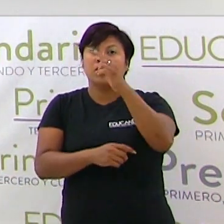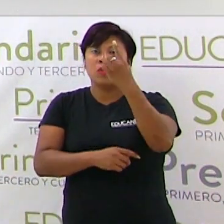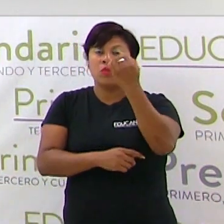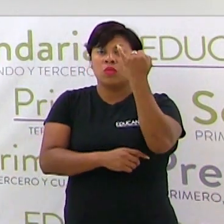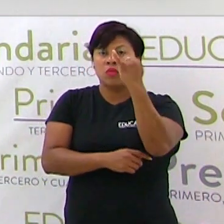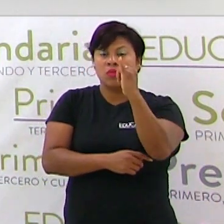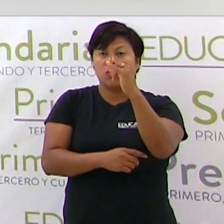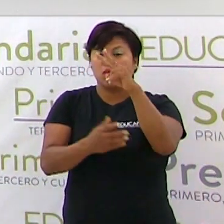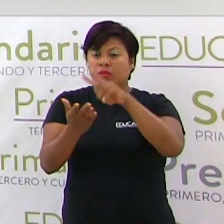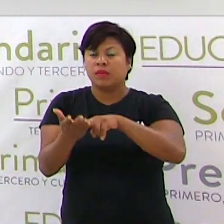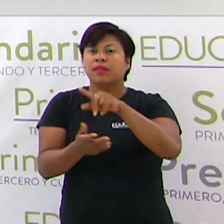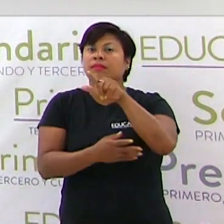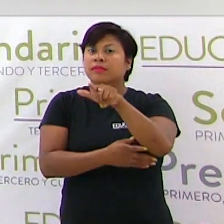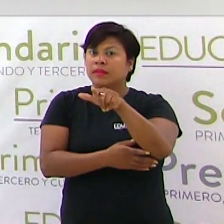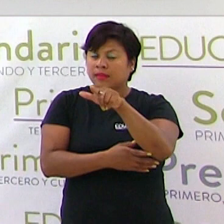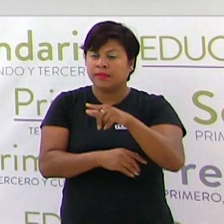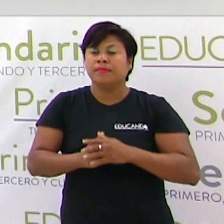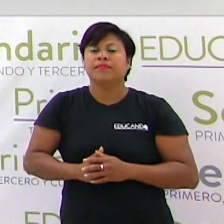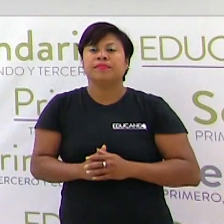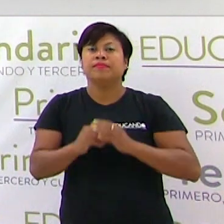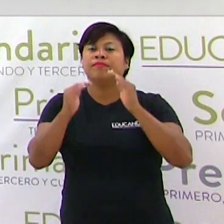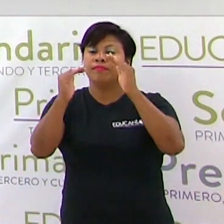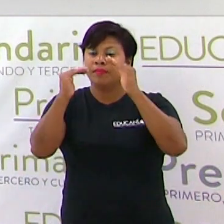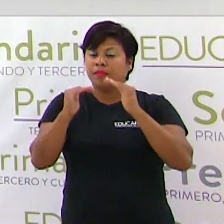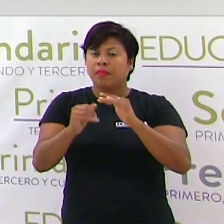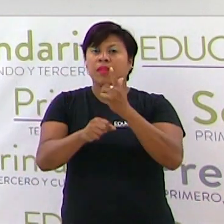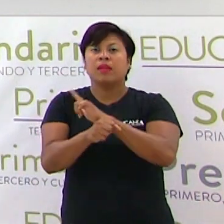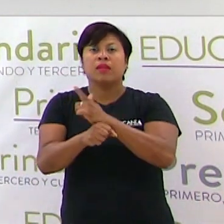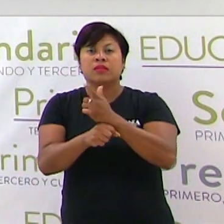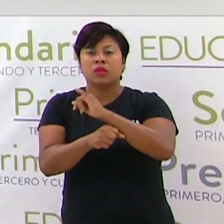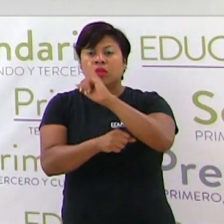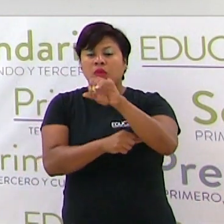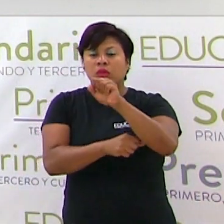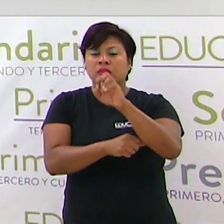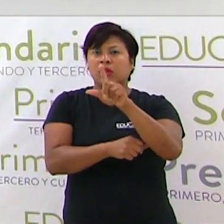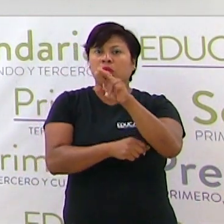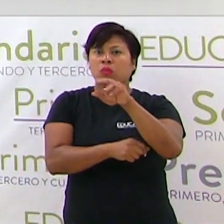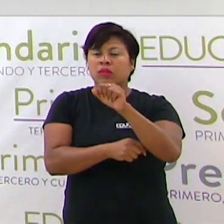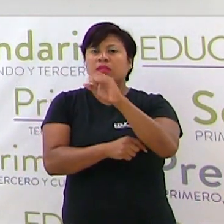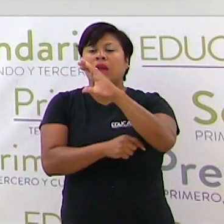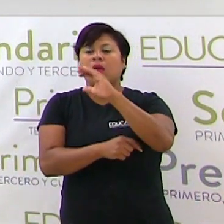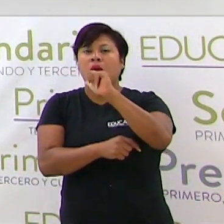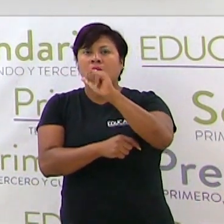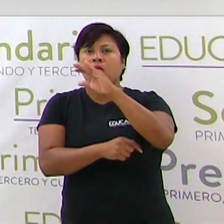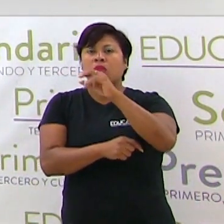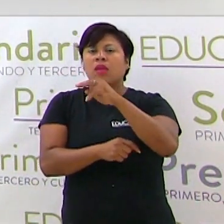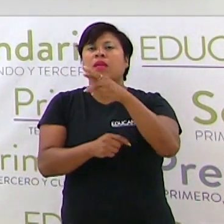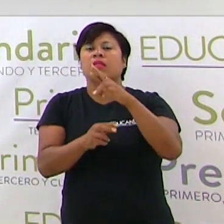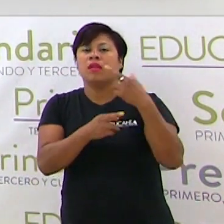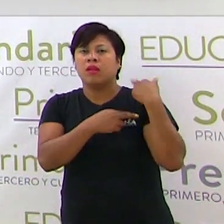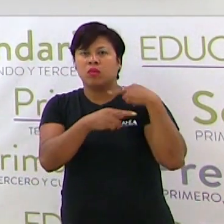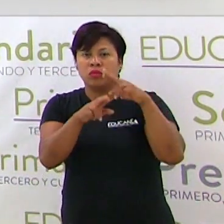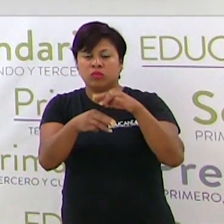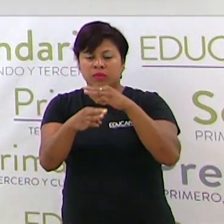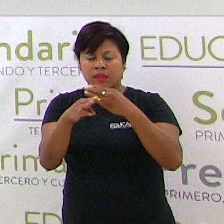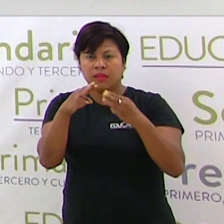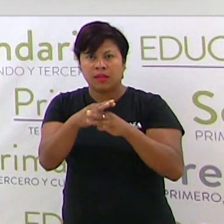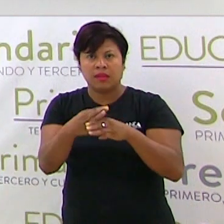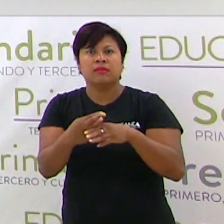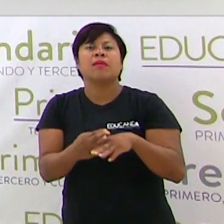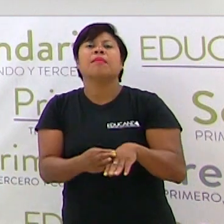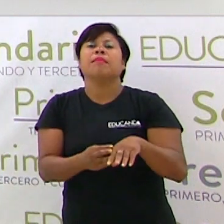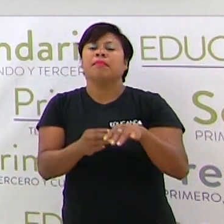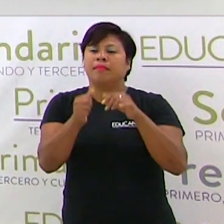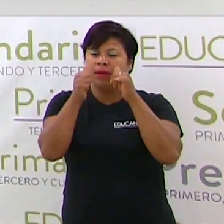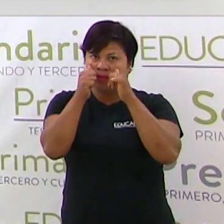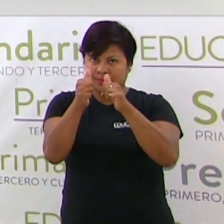junio de 2017. Licenciado José Luis Acuña, coordinador de recursos materiales, presente.